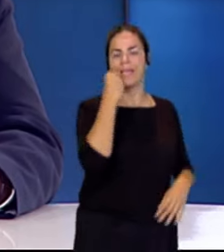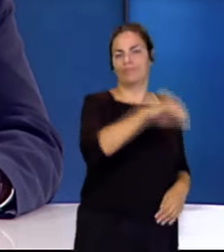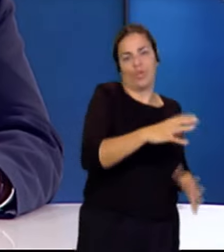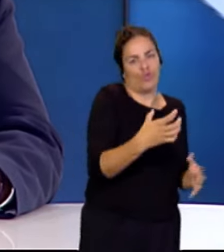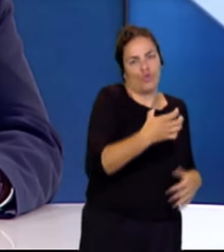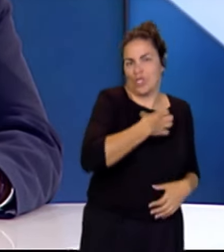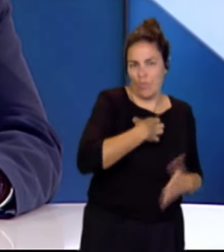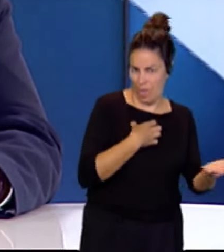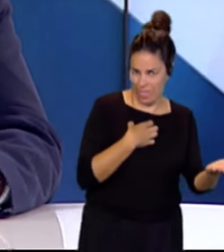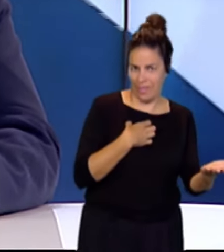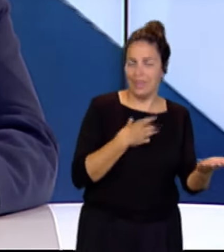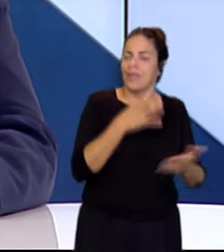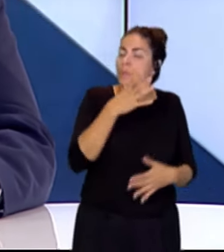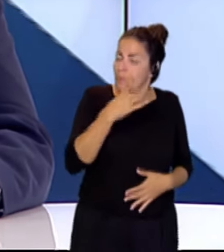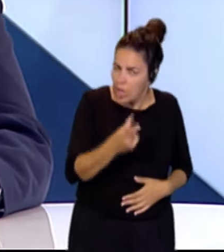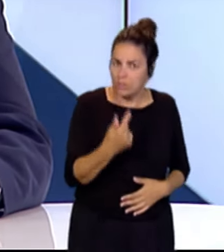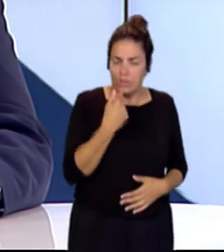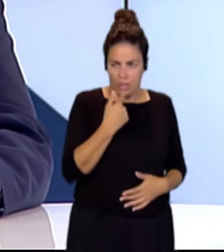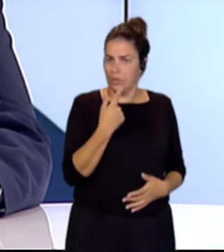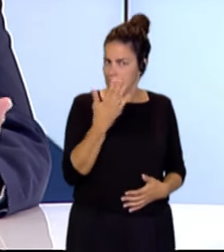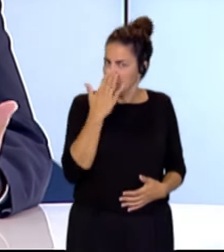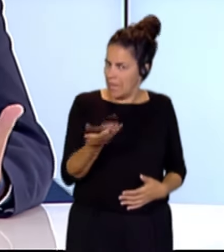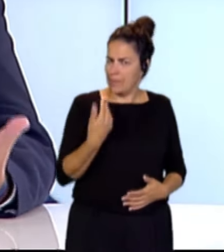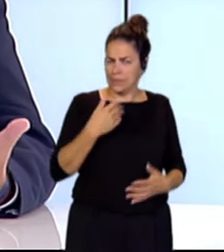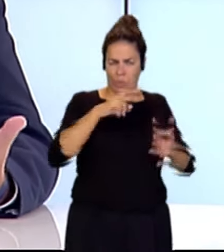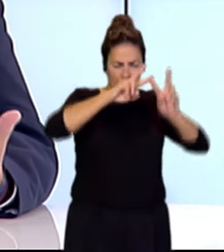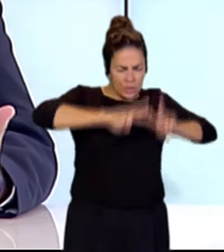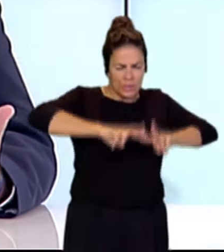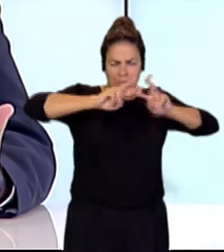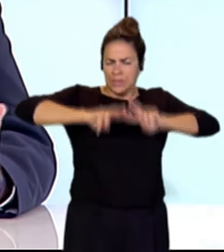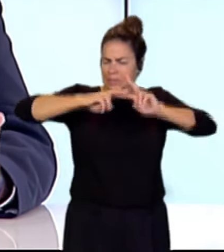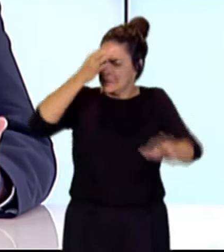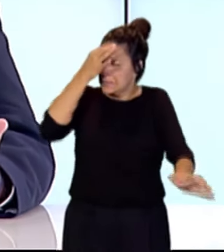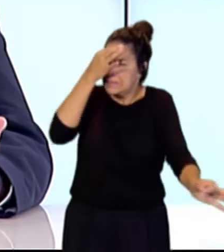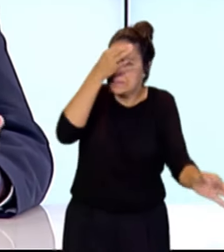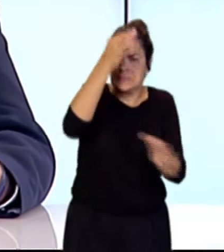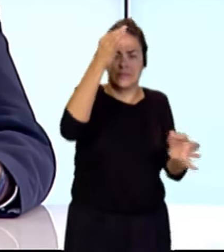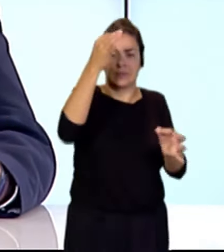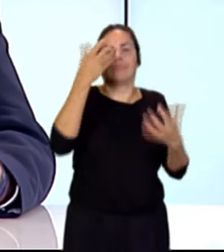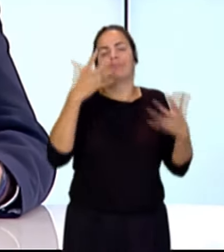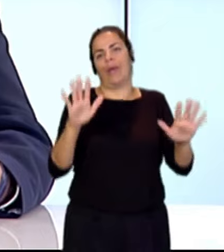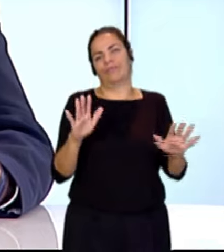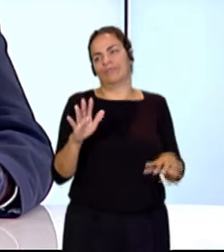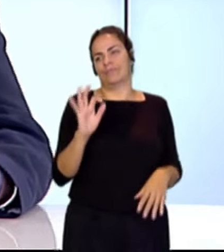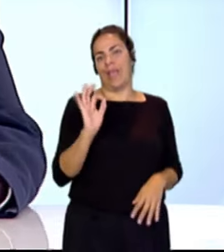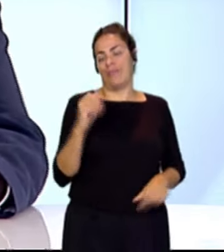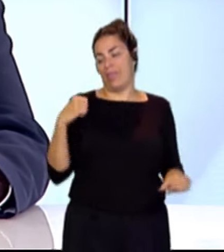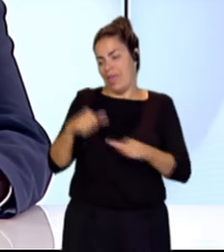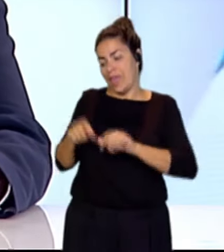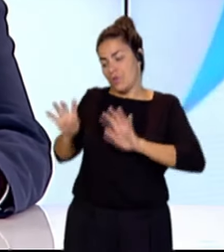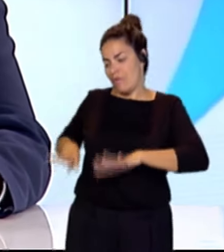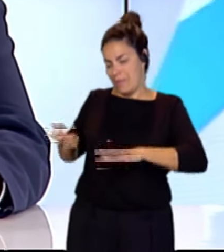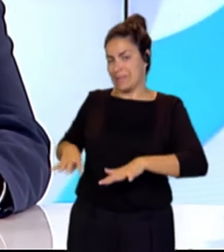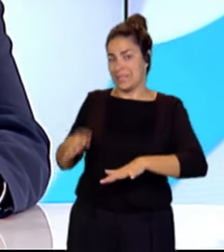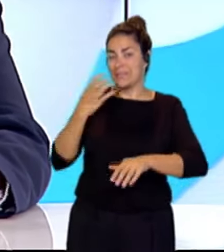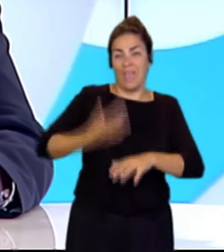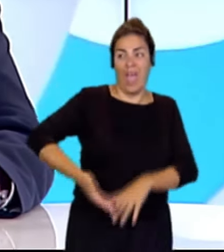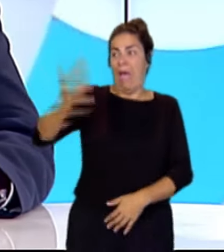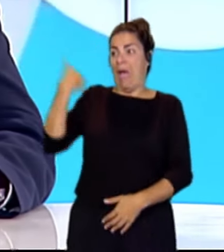verdad riguroso lo que es verdad también es que en 9 meses no se puede arreglar Lo que no se ha hecho con